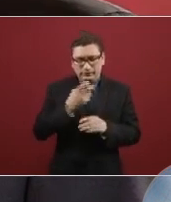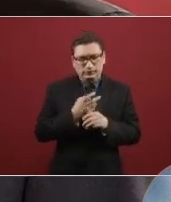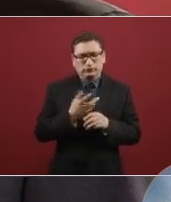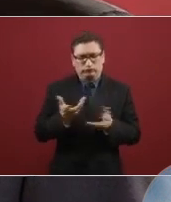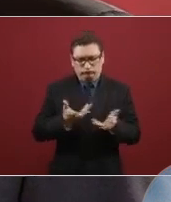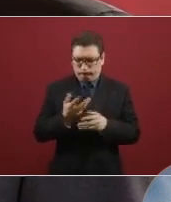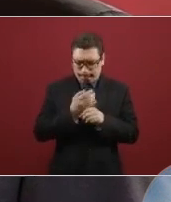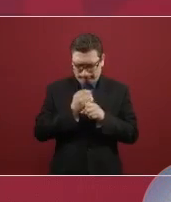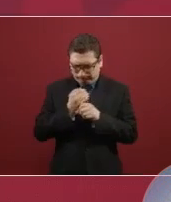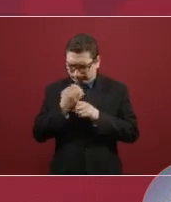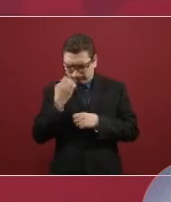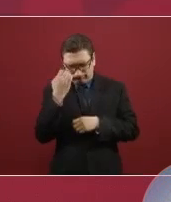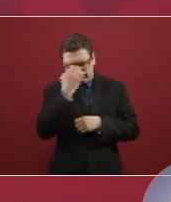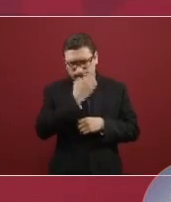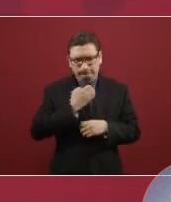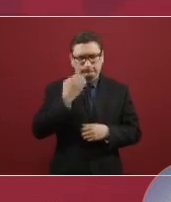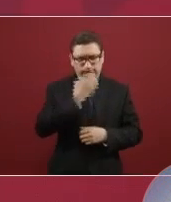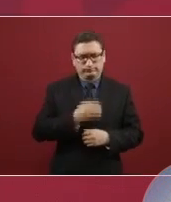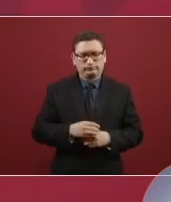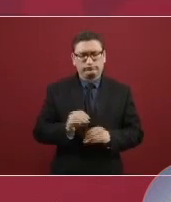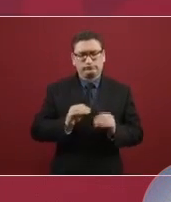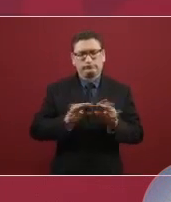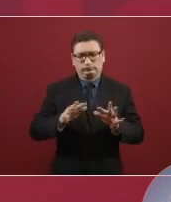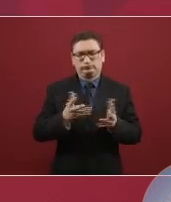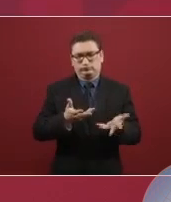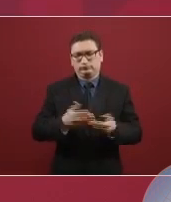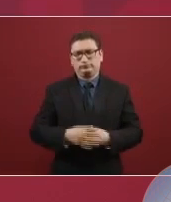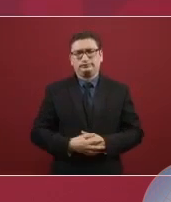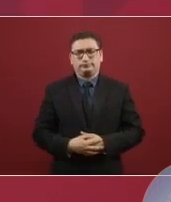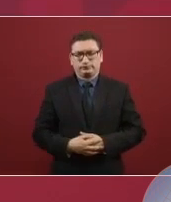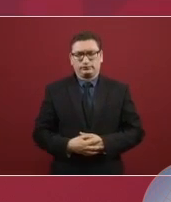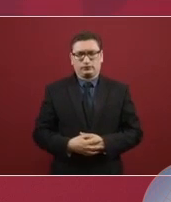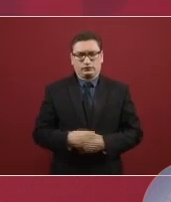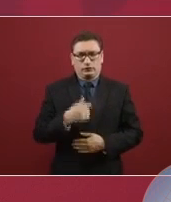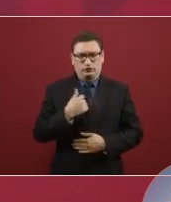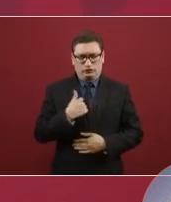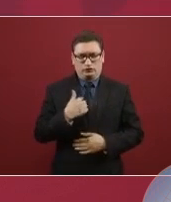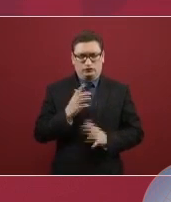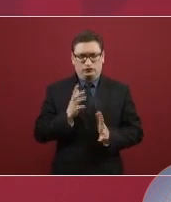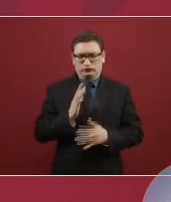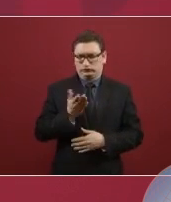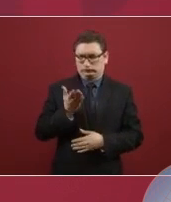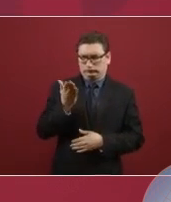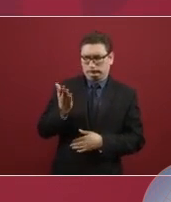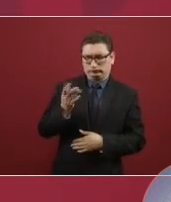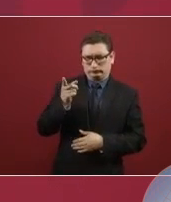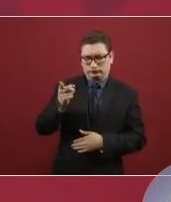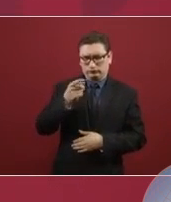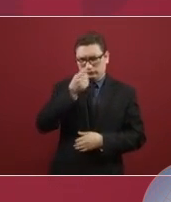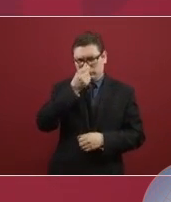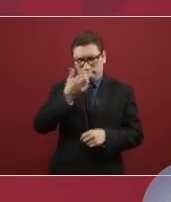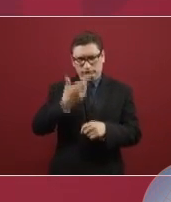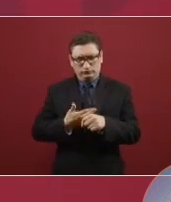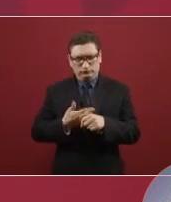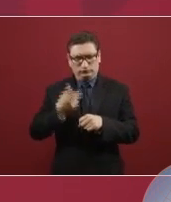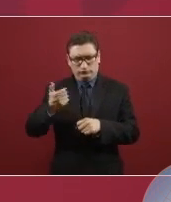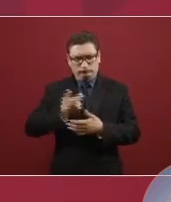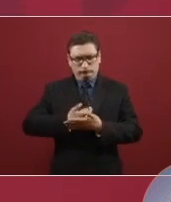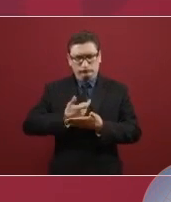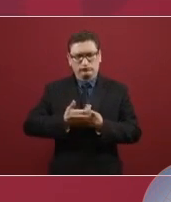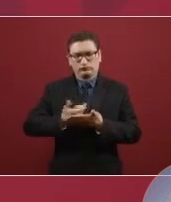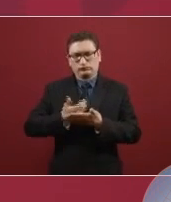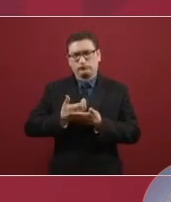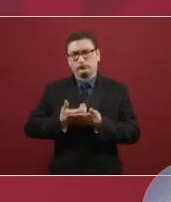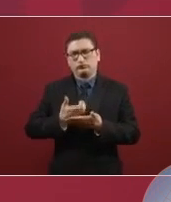hacer esa investigación yo ya le pedí a la secretaria de economía